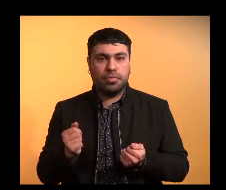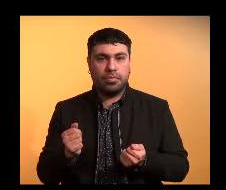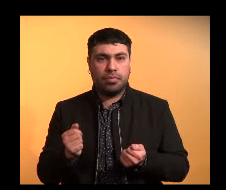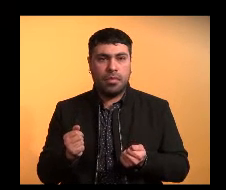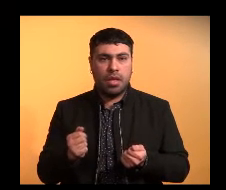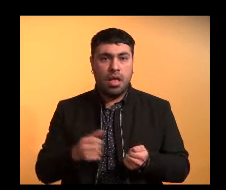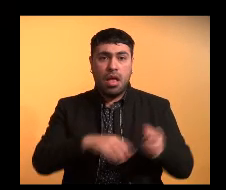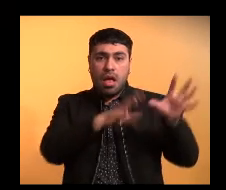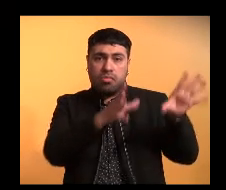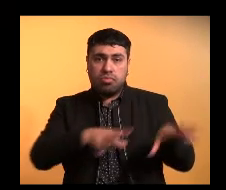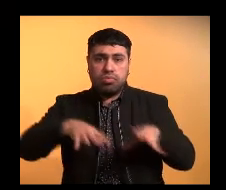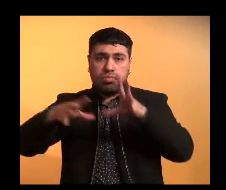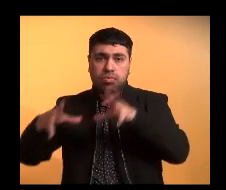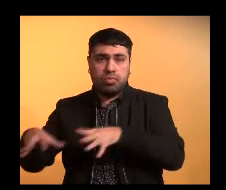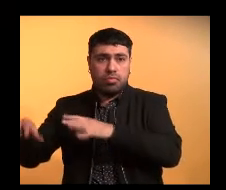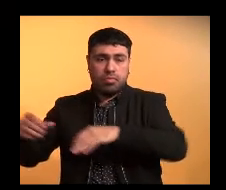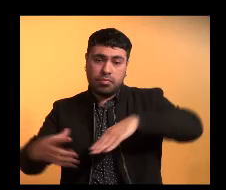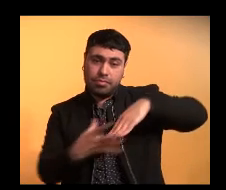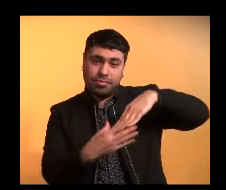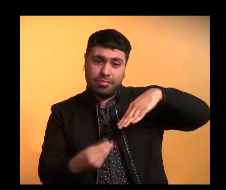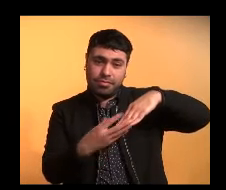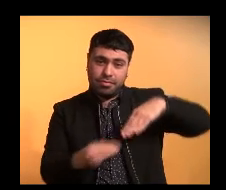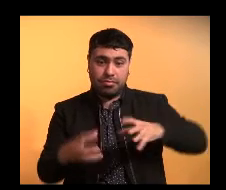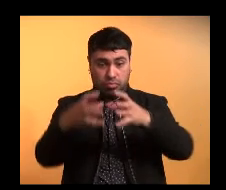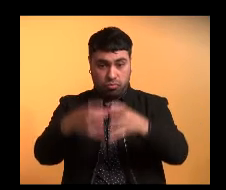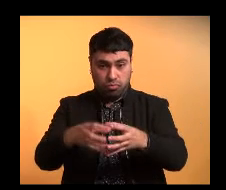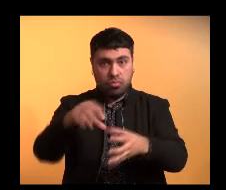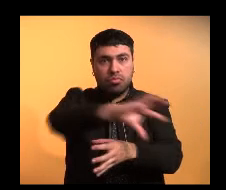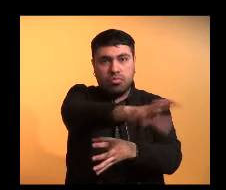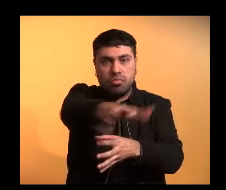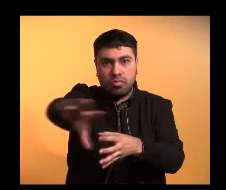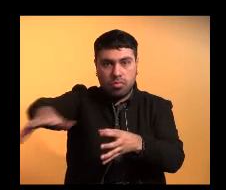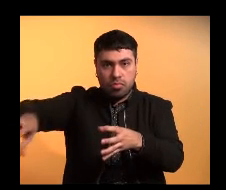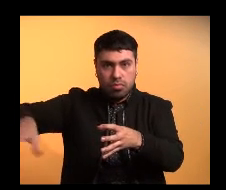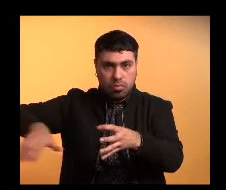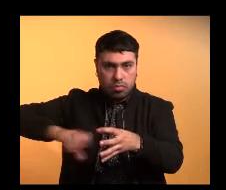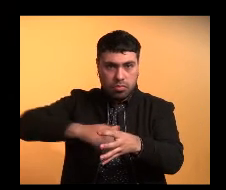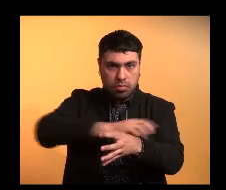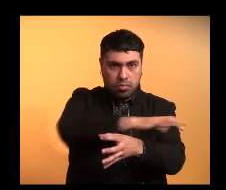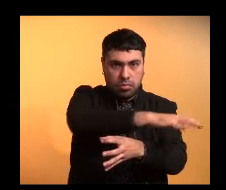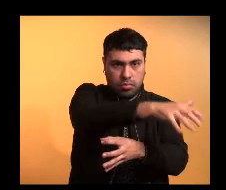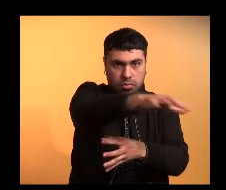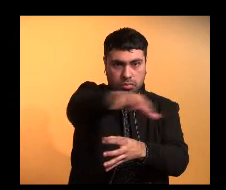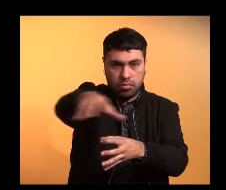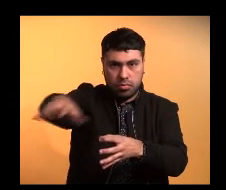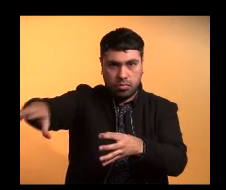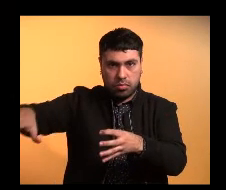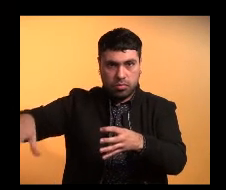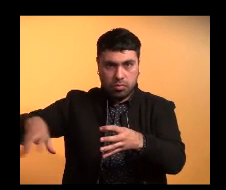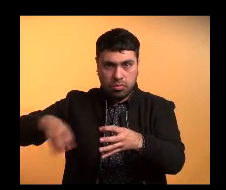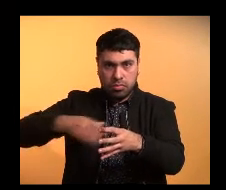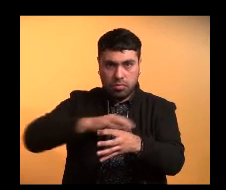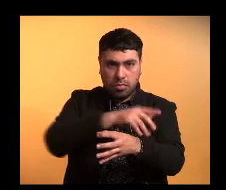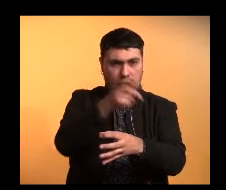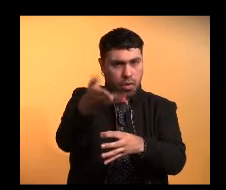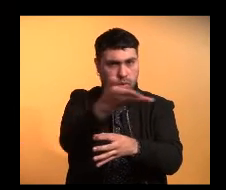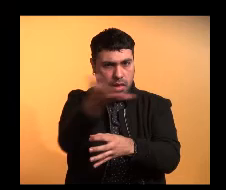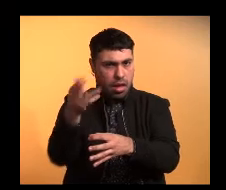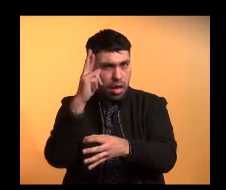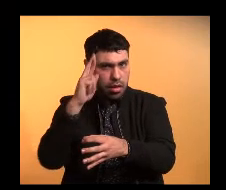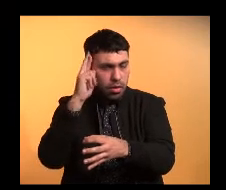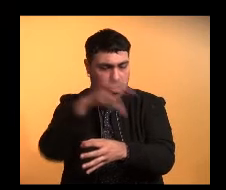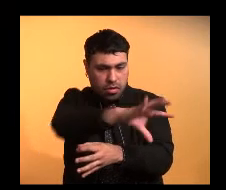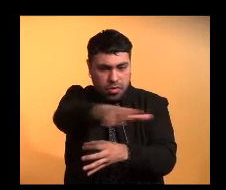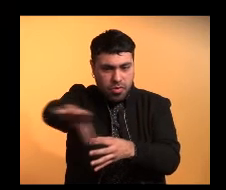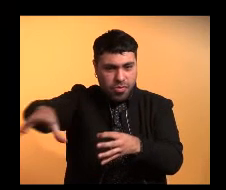va acá en esta dirección, es una barrera que impide el ingreso de estas algas hacia Antártica. ¿Ya? Entonces, y de